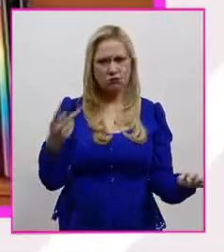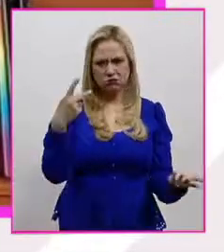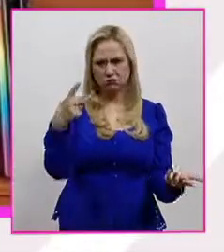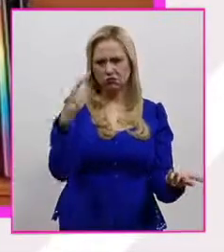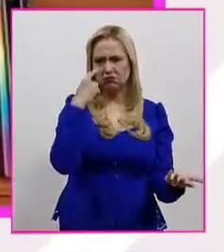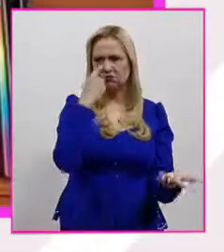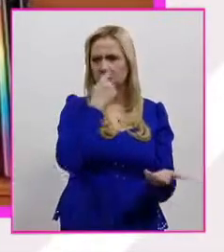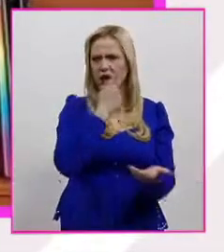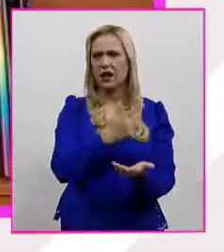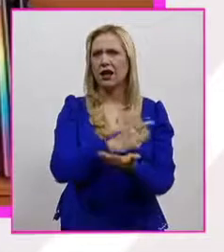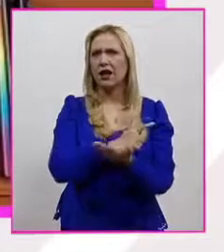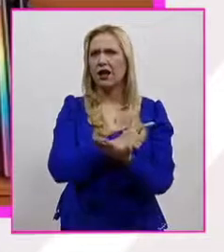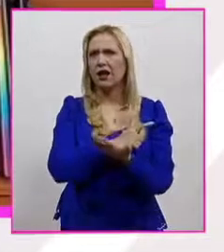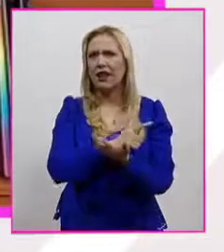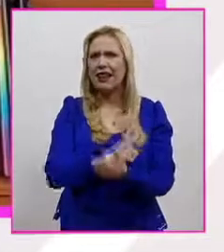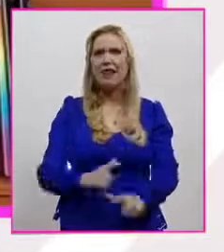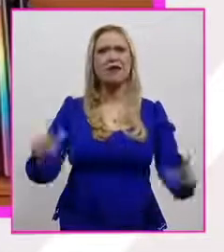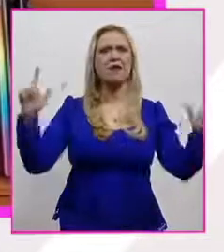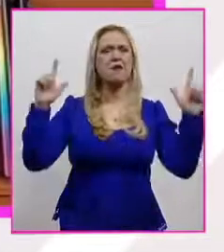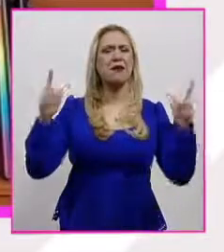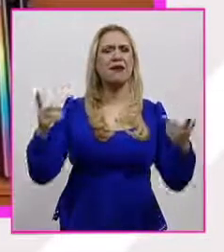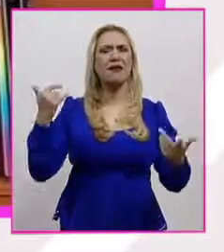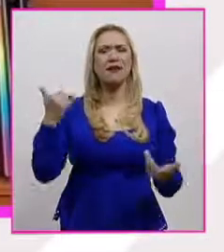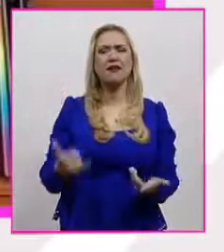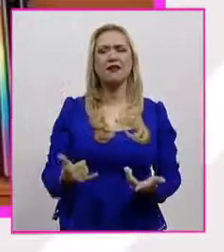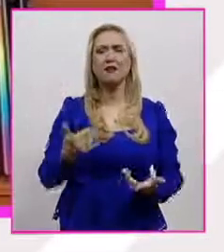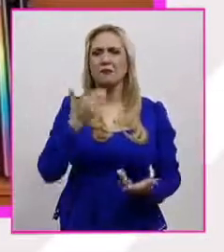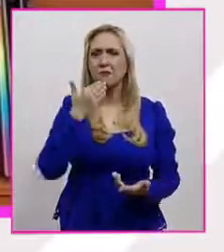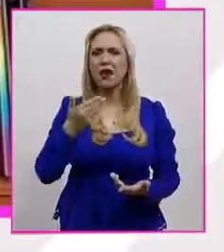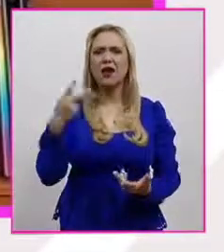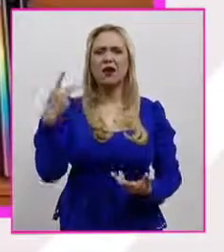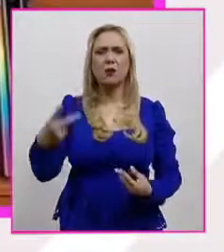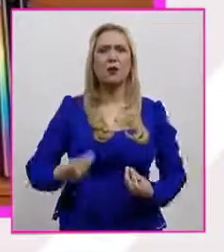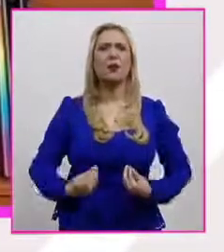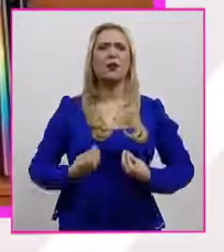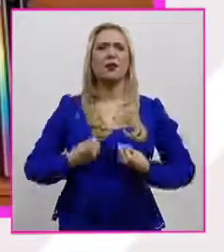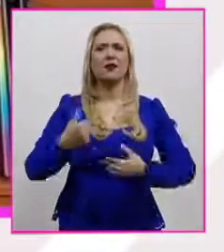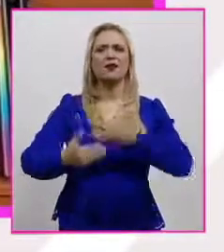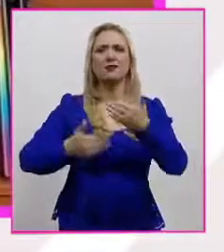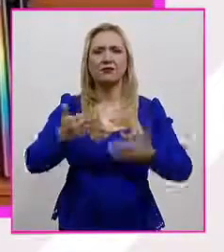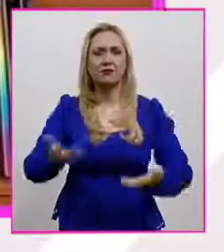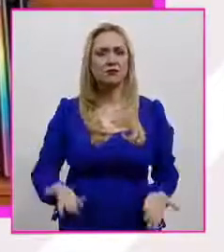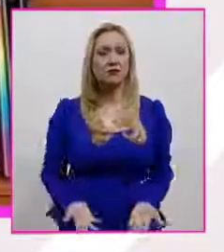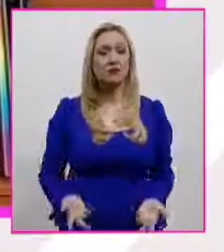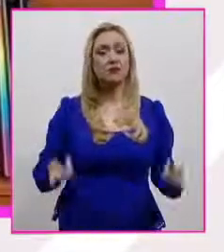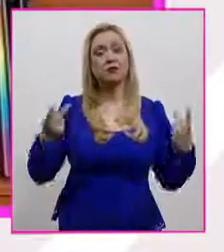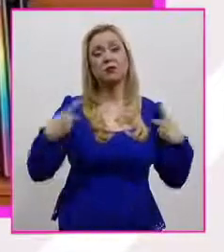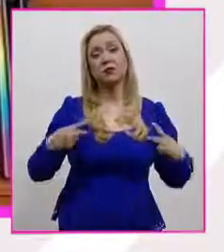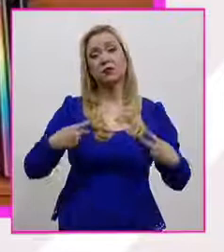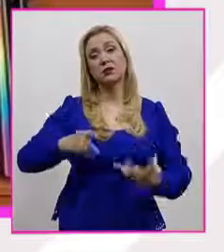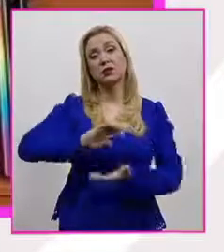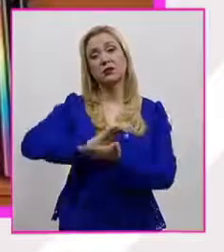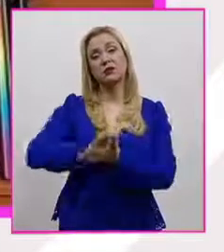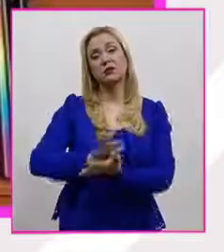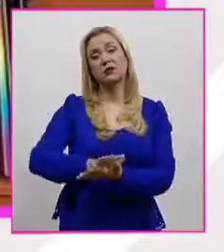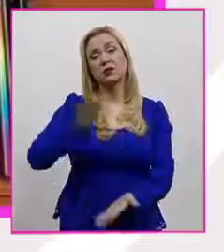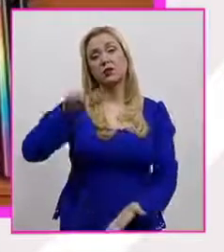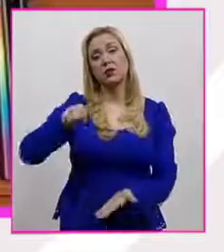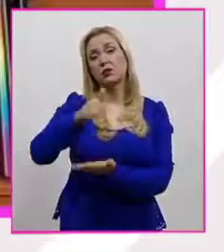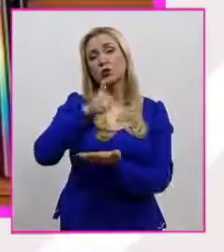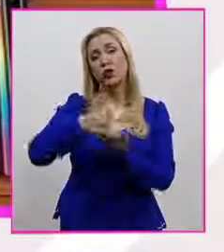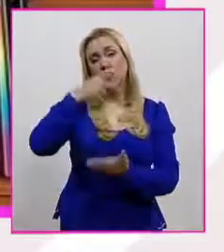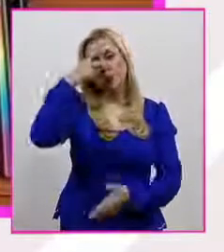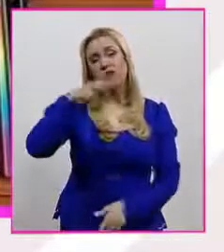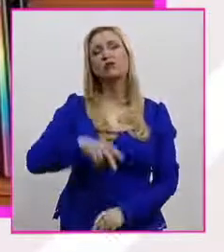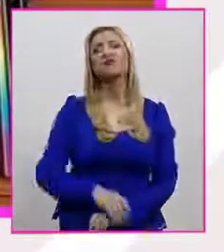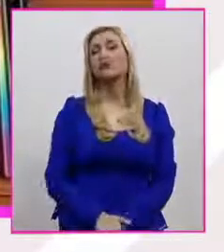desarrollo. De acuerdo con la encuesta sobre discriminación de la Ciudad de México, las personas son más discriminadas por su tonalidad de piel